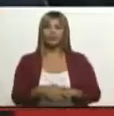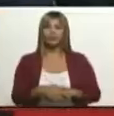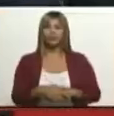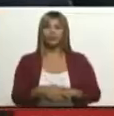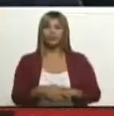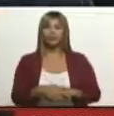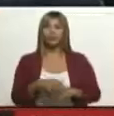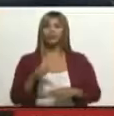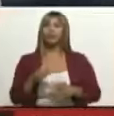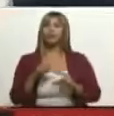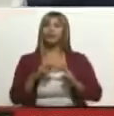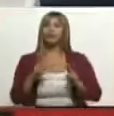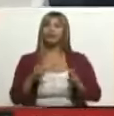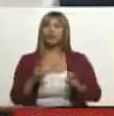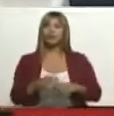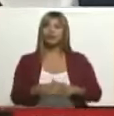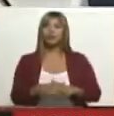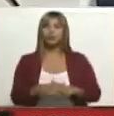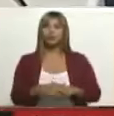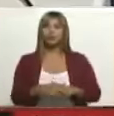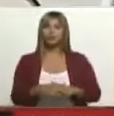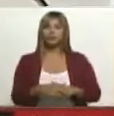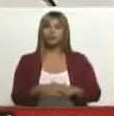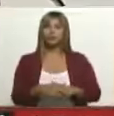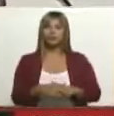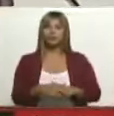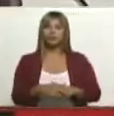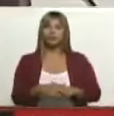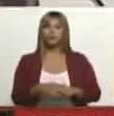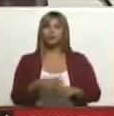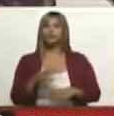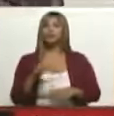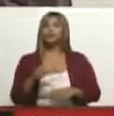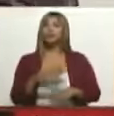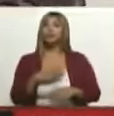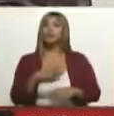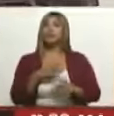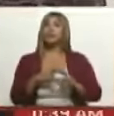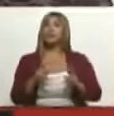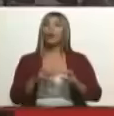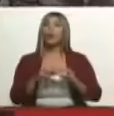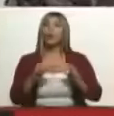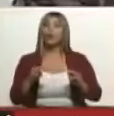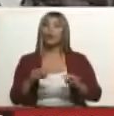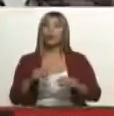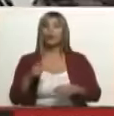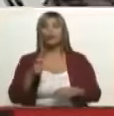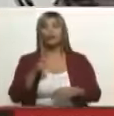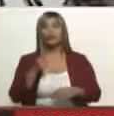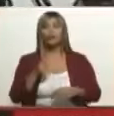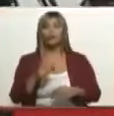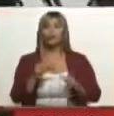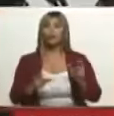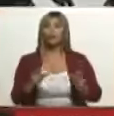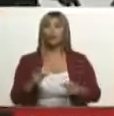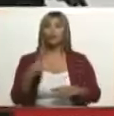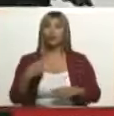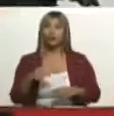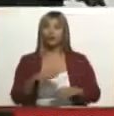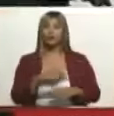Bajo esa nueva, también, por supuesto, este nuevo modelo de seguridad ciudadana que tenemos